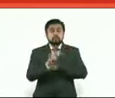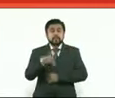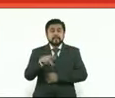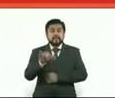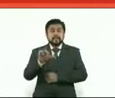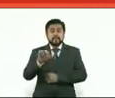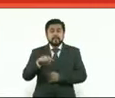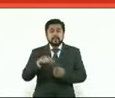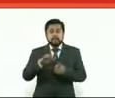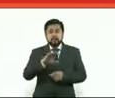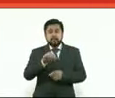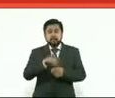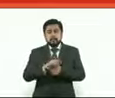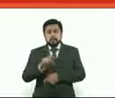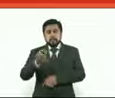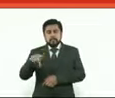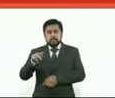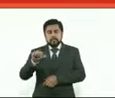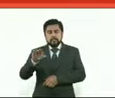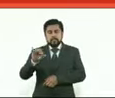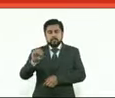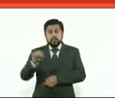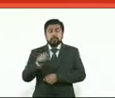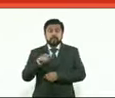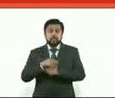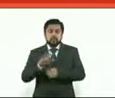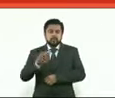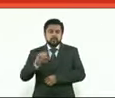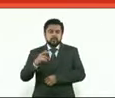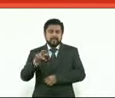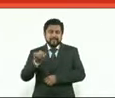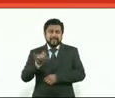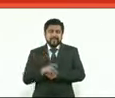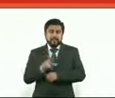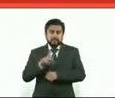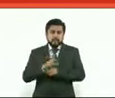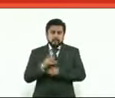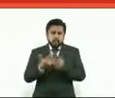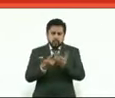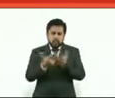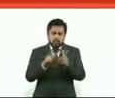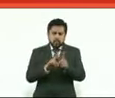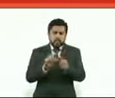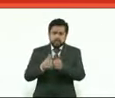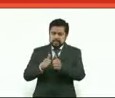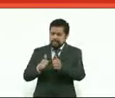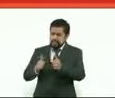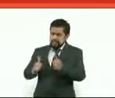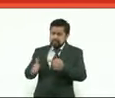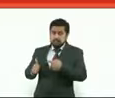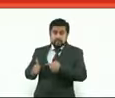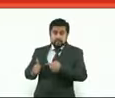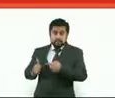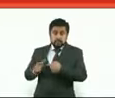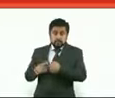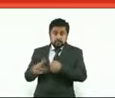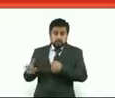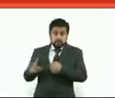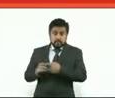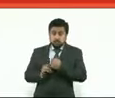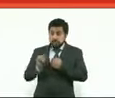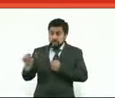Ondati Gezawa. Aunque el grupo que se queda, digamos, rezagado, Henry, no está lejos. Por